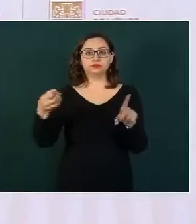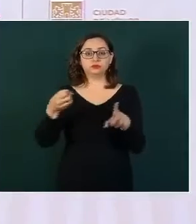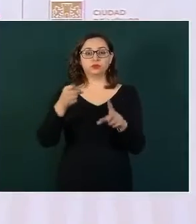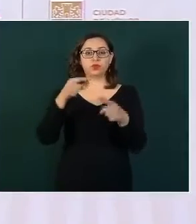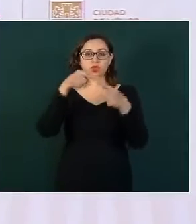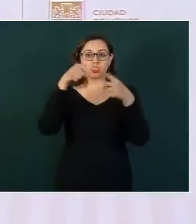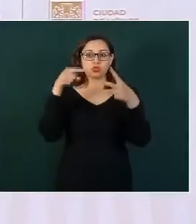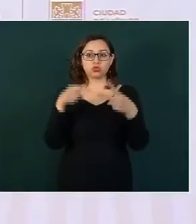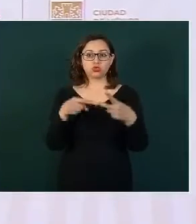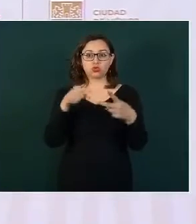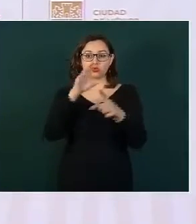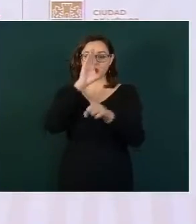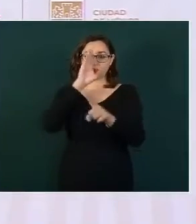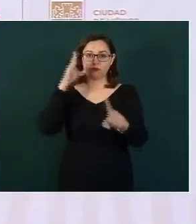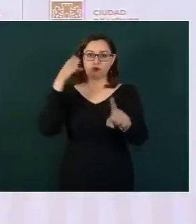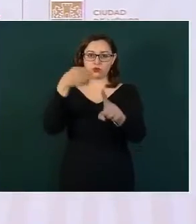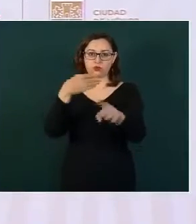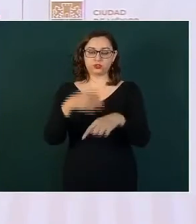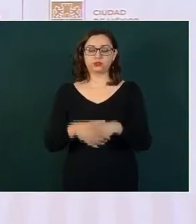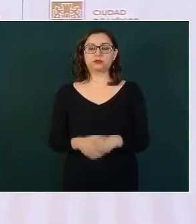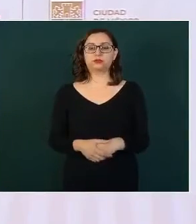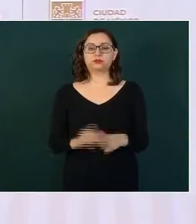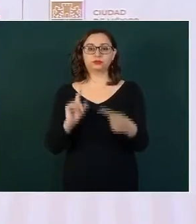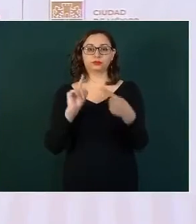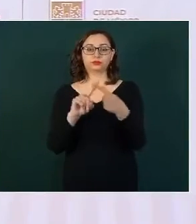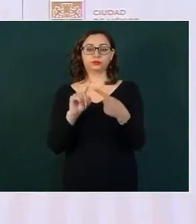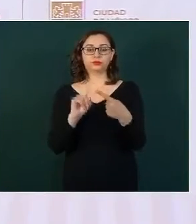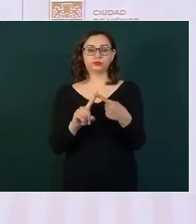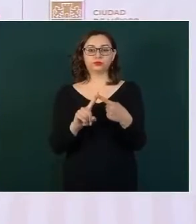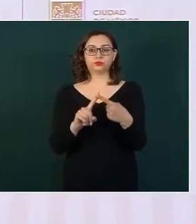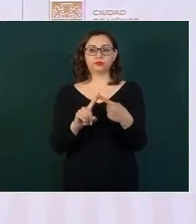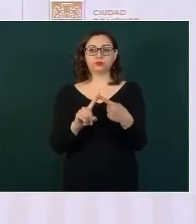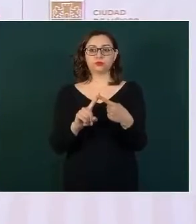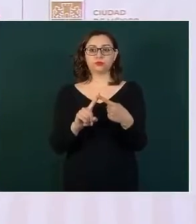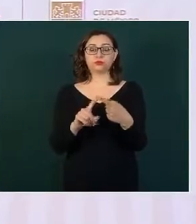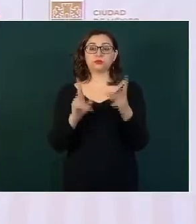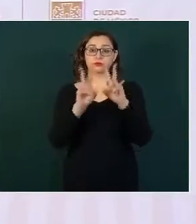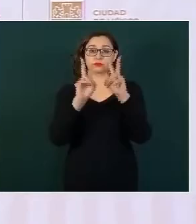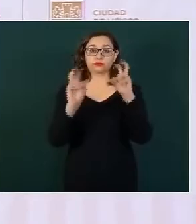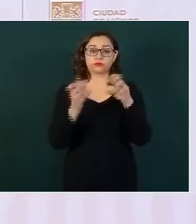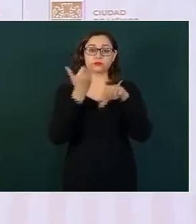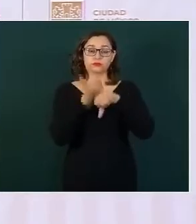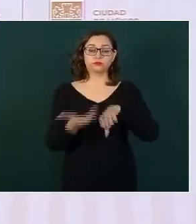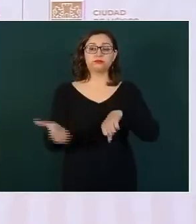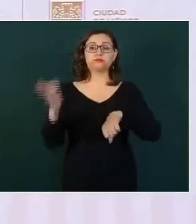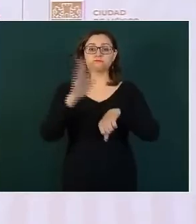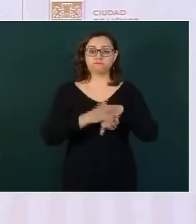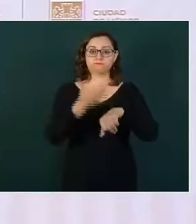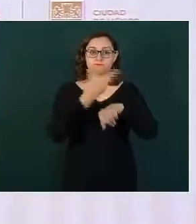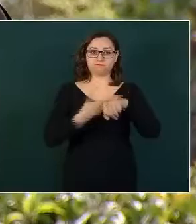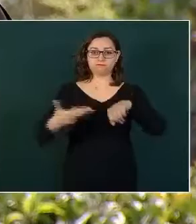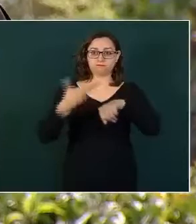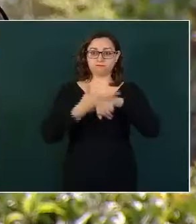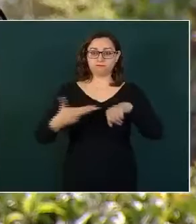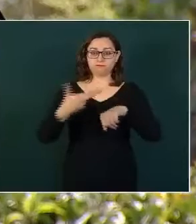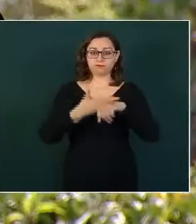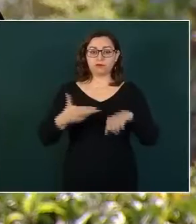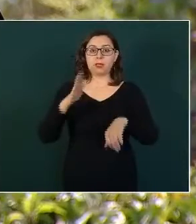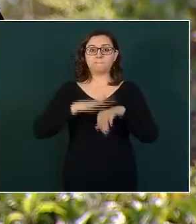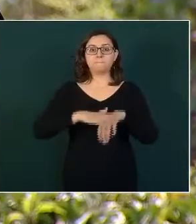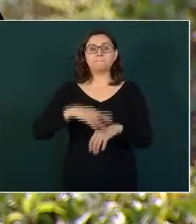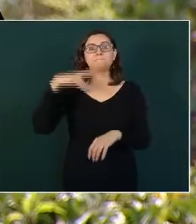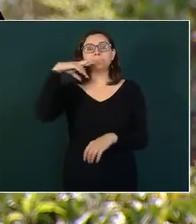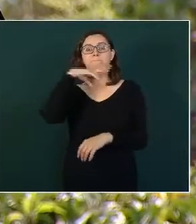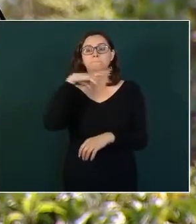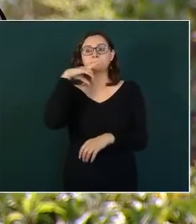dos vertientes muy importantes. La primera es en el ámbito administrativo, que tiene que ver con una gestión más ágil